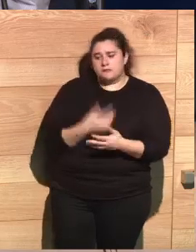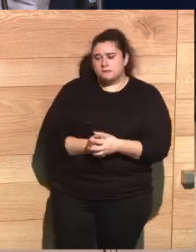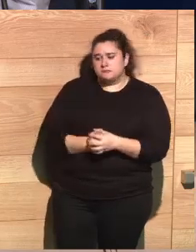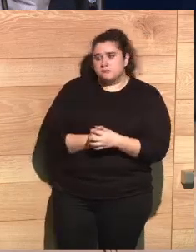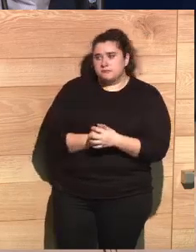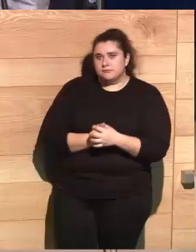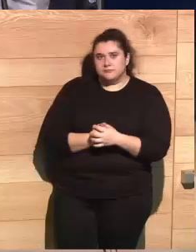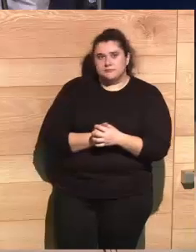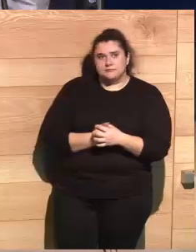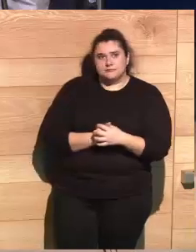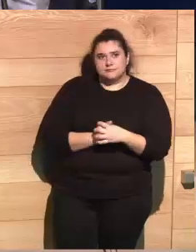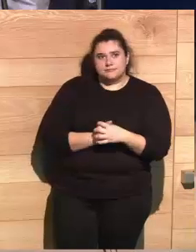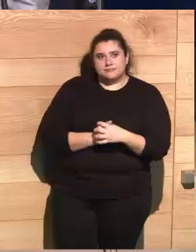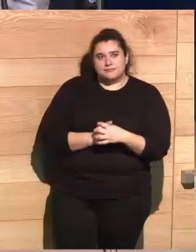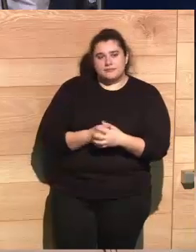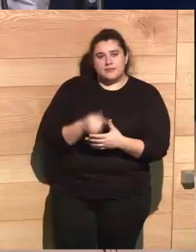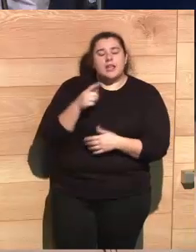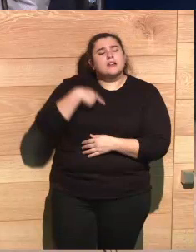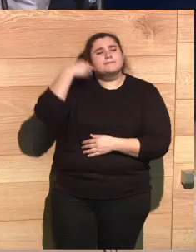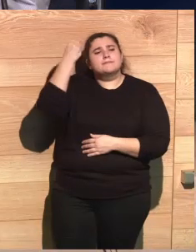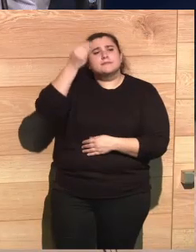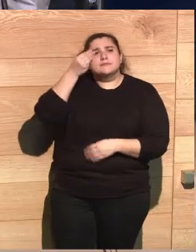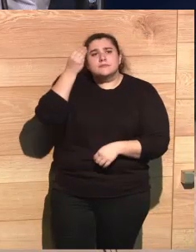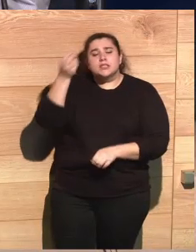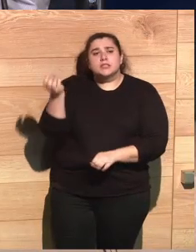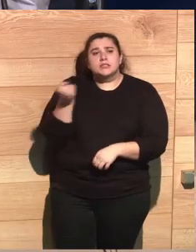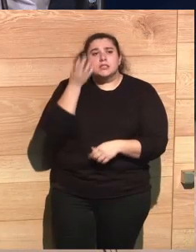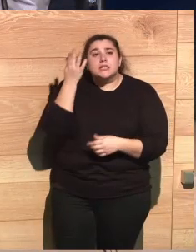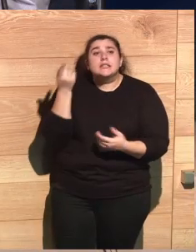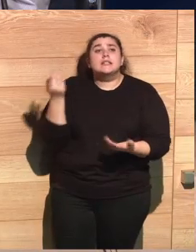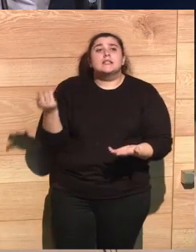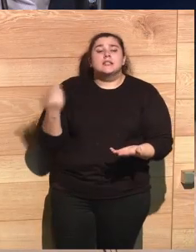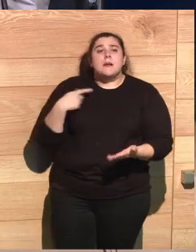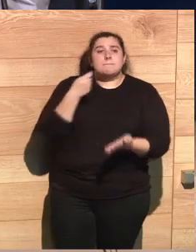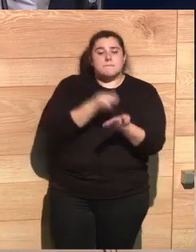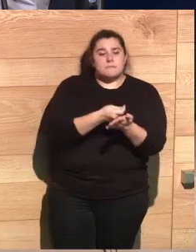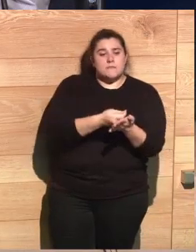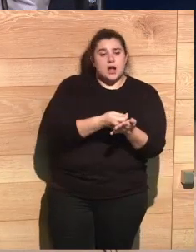Y teniendo esto en cuenta, a mí se me viene a la cabeza esa idea de pagar por más